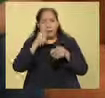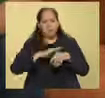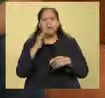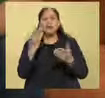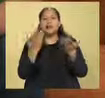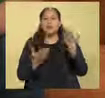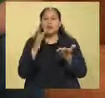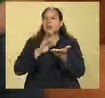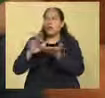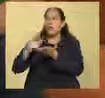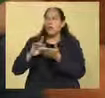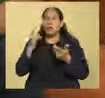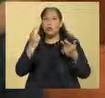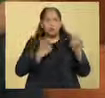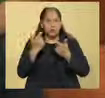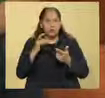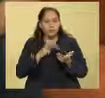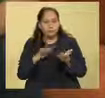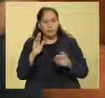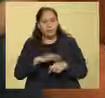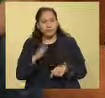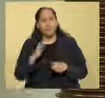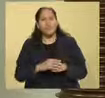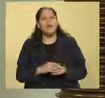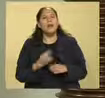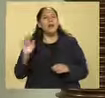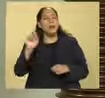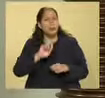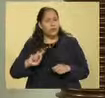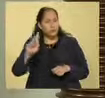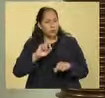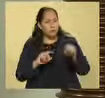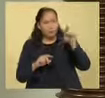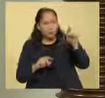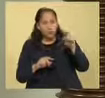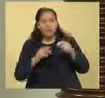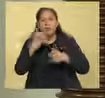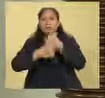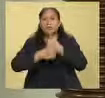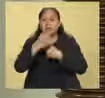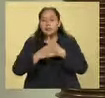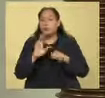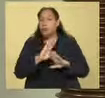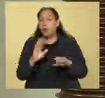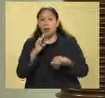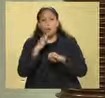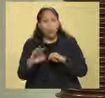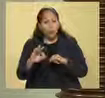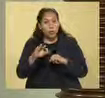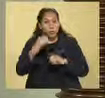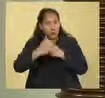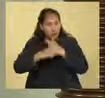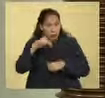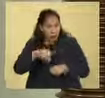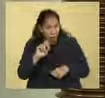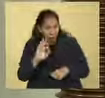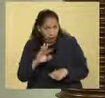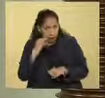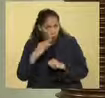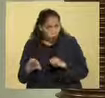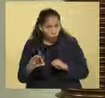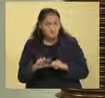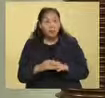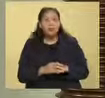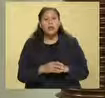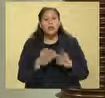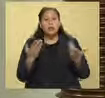mucho del apoyo económico de los procesos ahora el domingo tú vas a competir es la última carrera en el df es la última carrera del